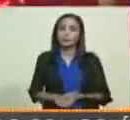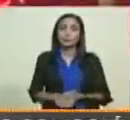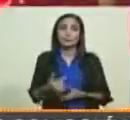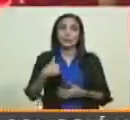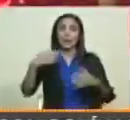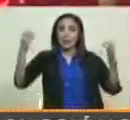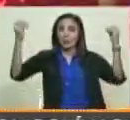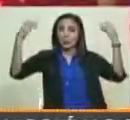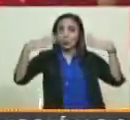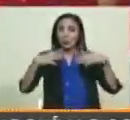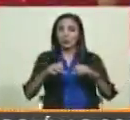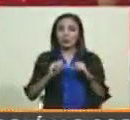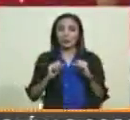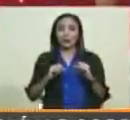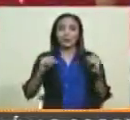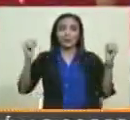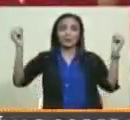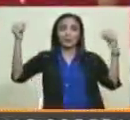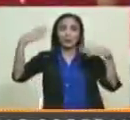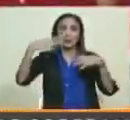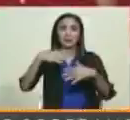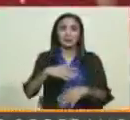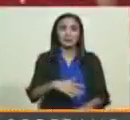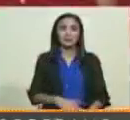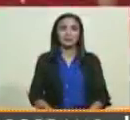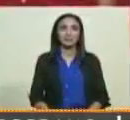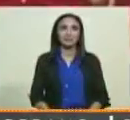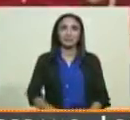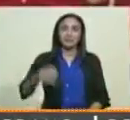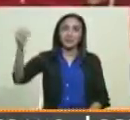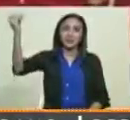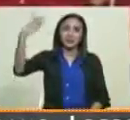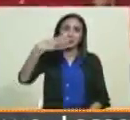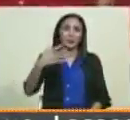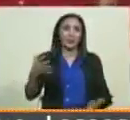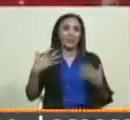cargó, ¿vale? Este sol se puso mollejudo.